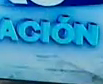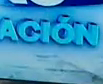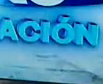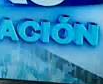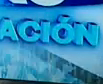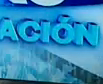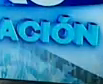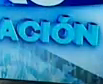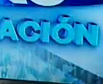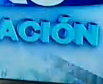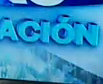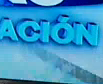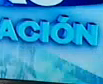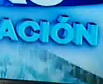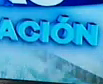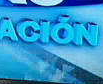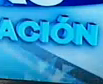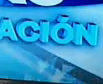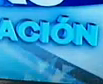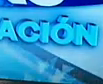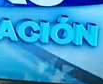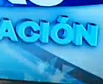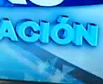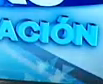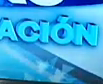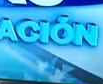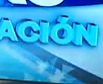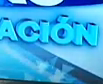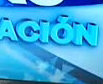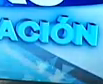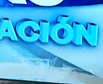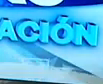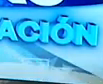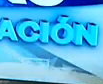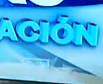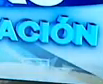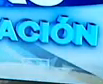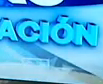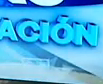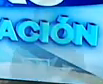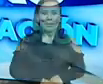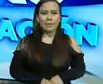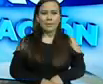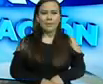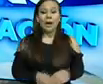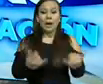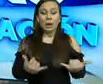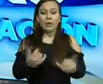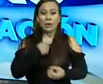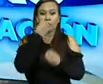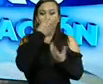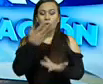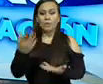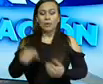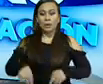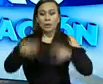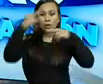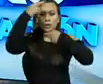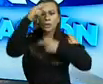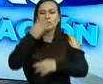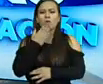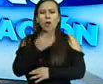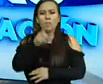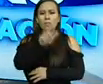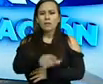muy bien amables televidentes gracias por seguir acá en la noticia el despertar en seguir representamos como audaces